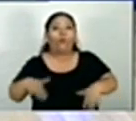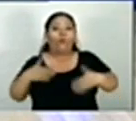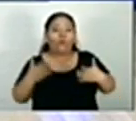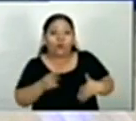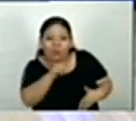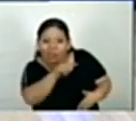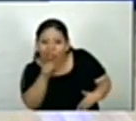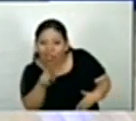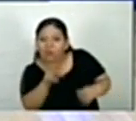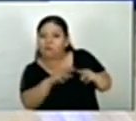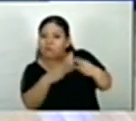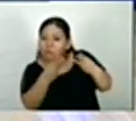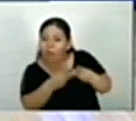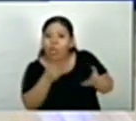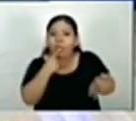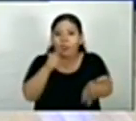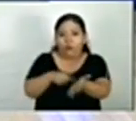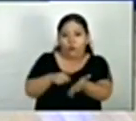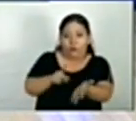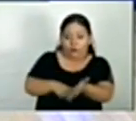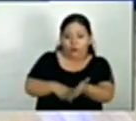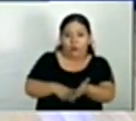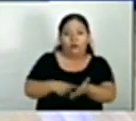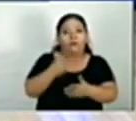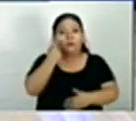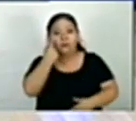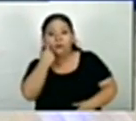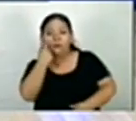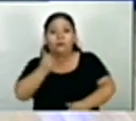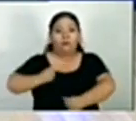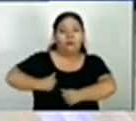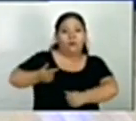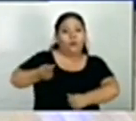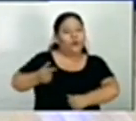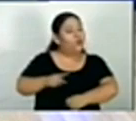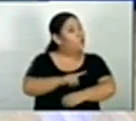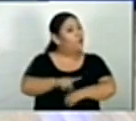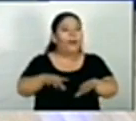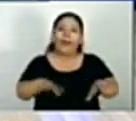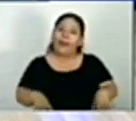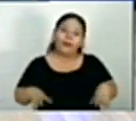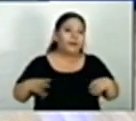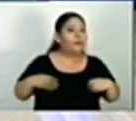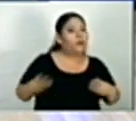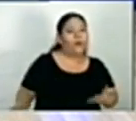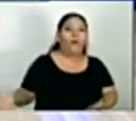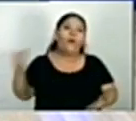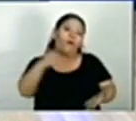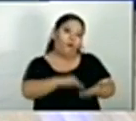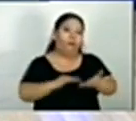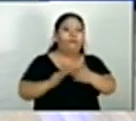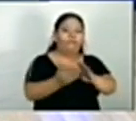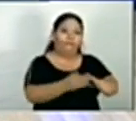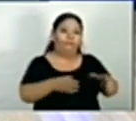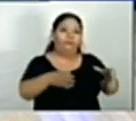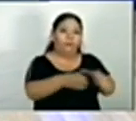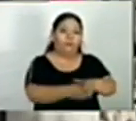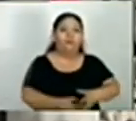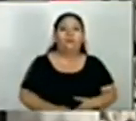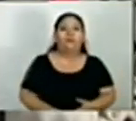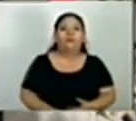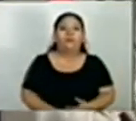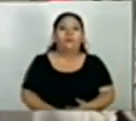presencia de miembros de pandillas en el sector. Las autoridades aseguran que no permitirán que estos grupos se reorganicen.